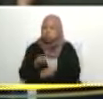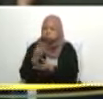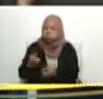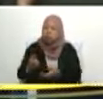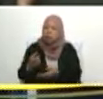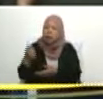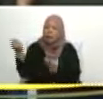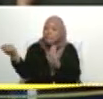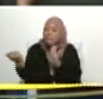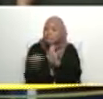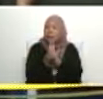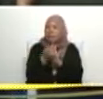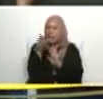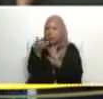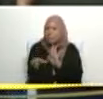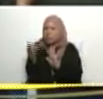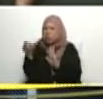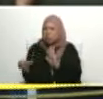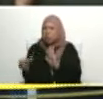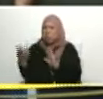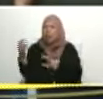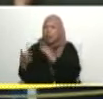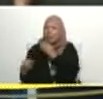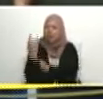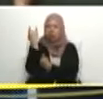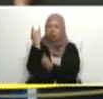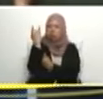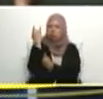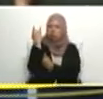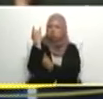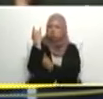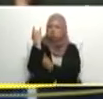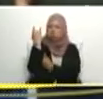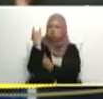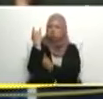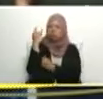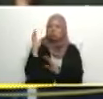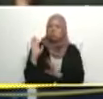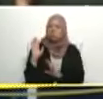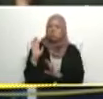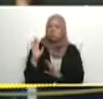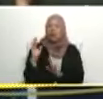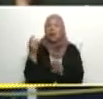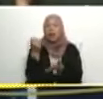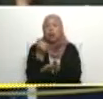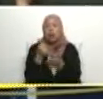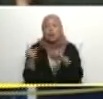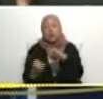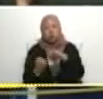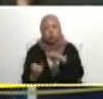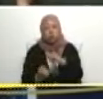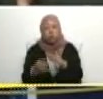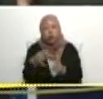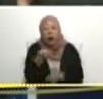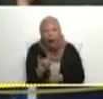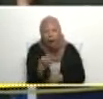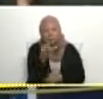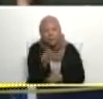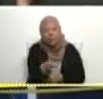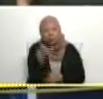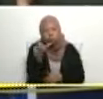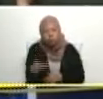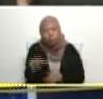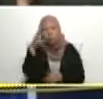prestado a la vileza y la traición. Afortunadamente, la institución cuenta con anticuerpos en